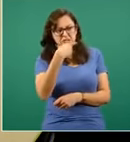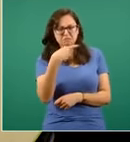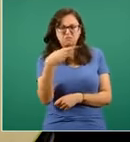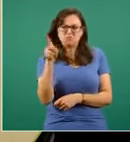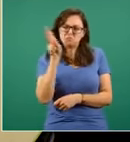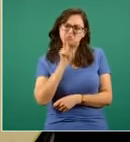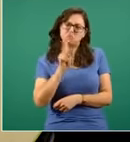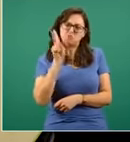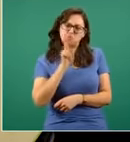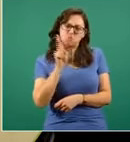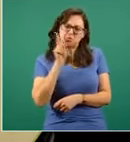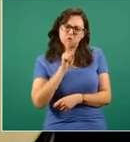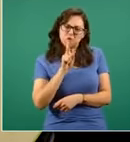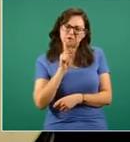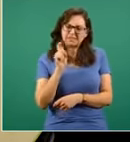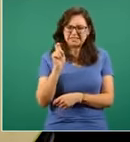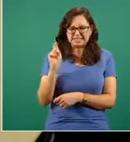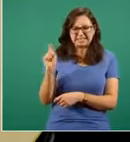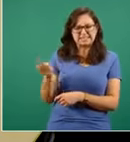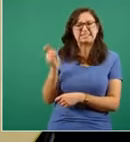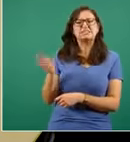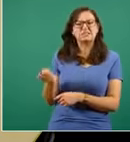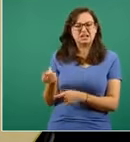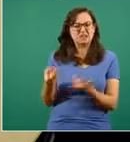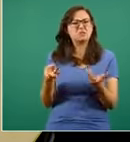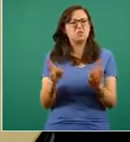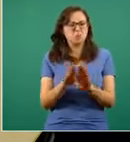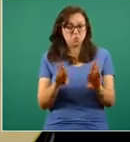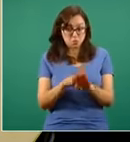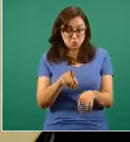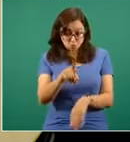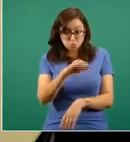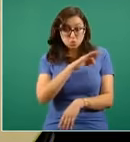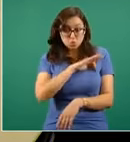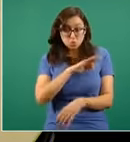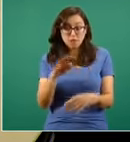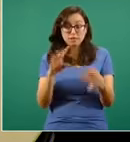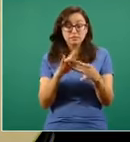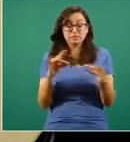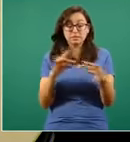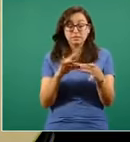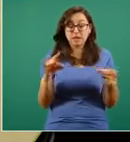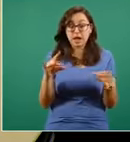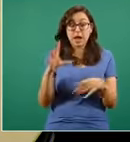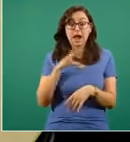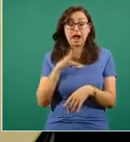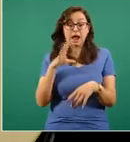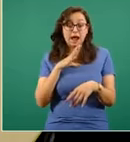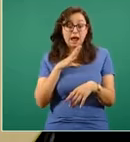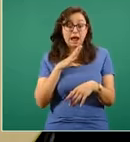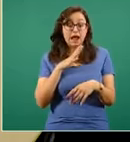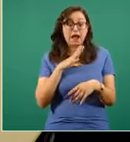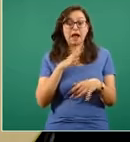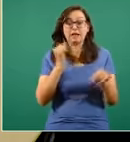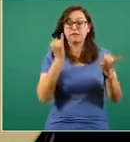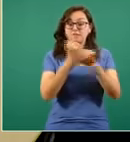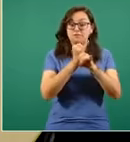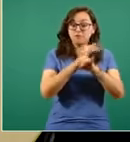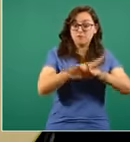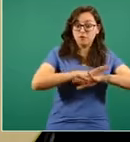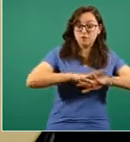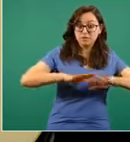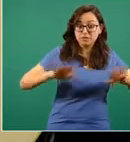puede decir qué tratamiento fue. Han circulado versiones de que uno de los